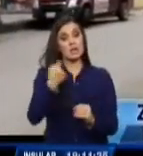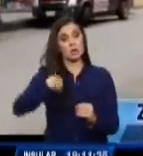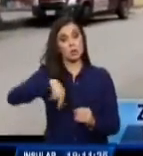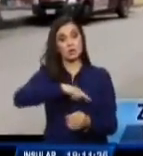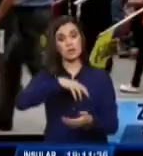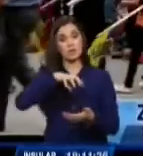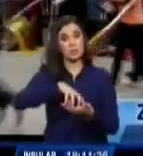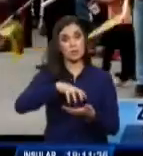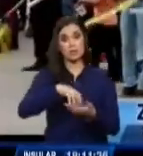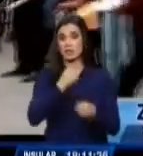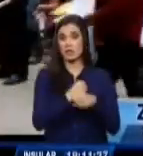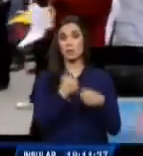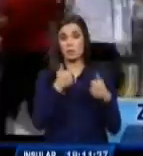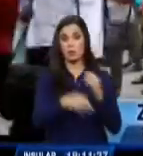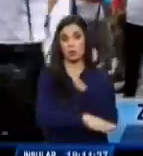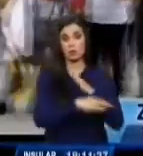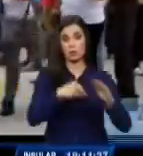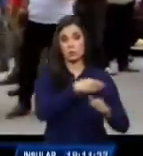provincia turística.